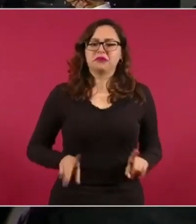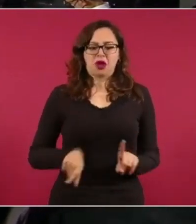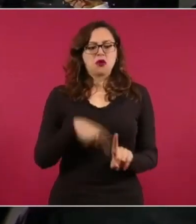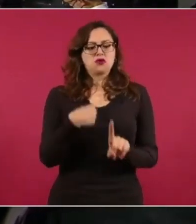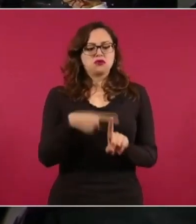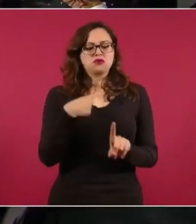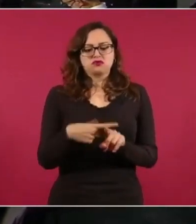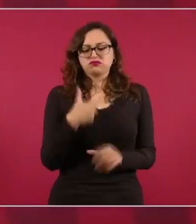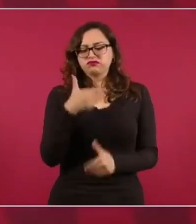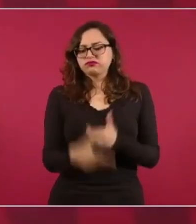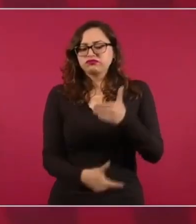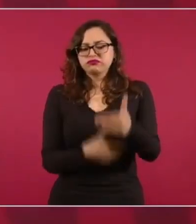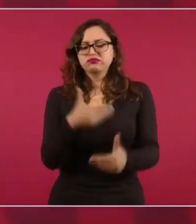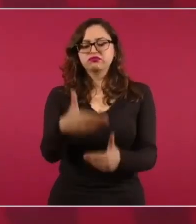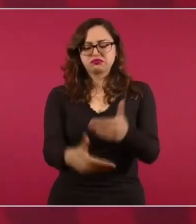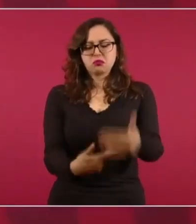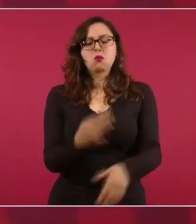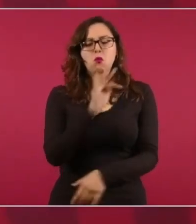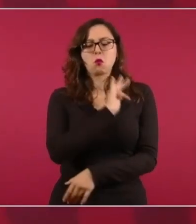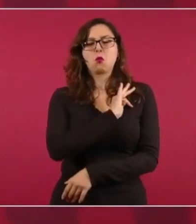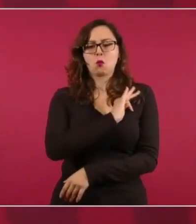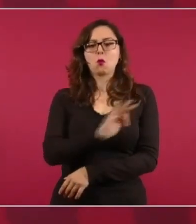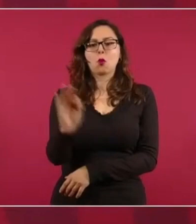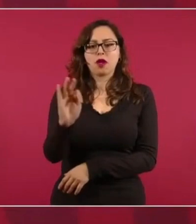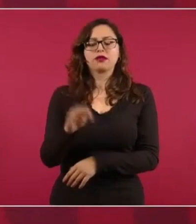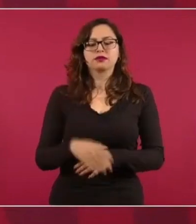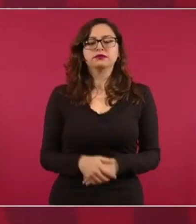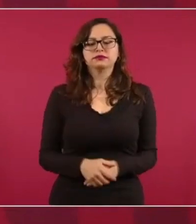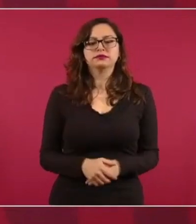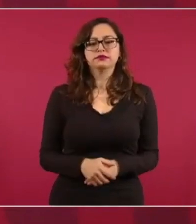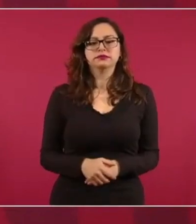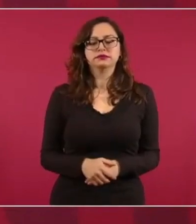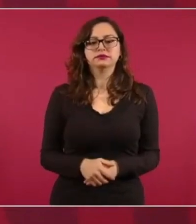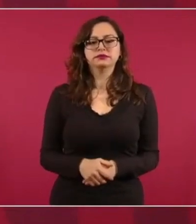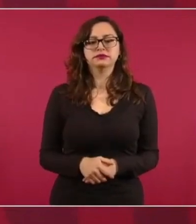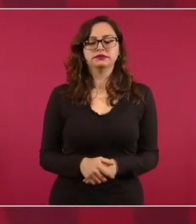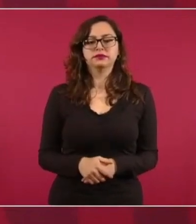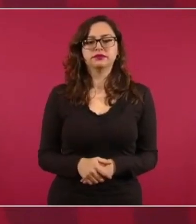seguir avanzando en materia